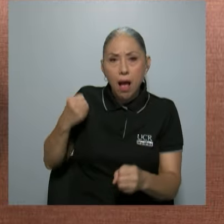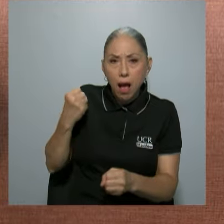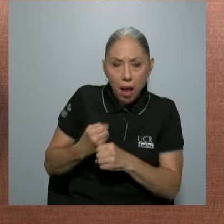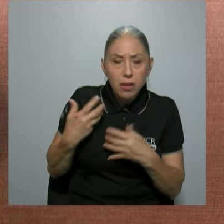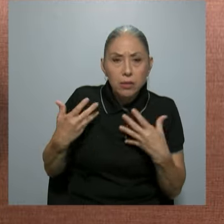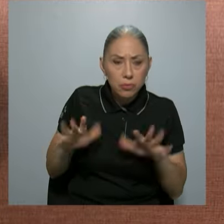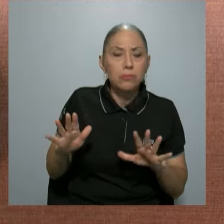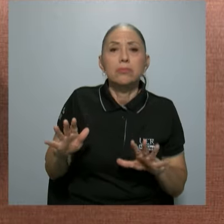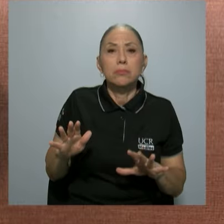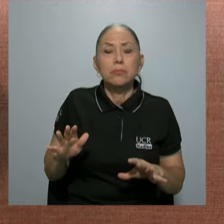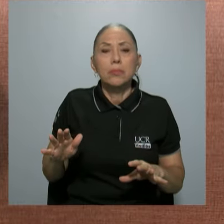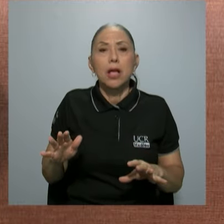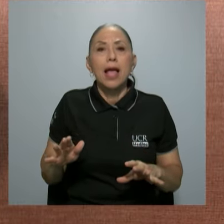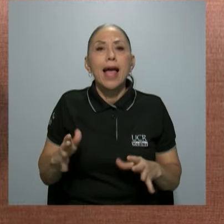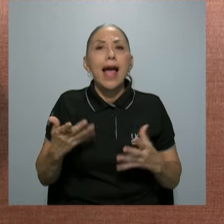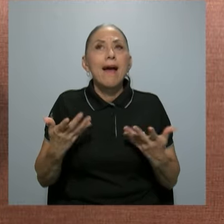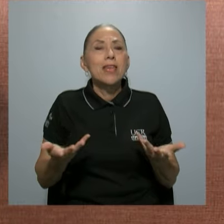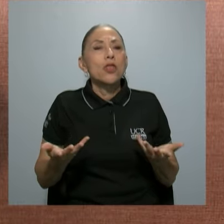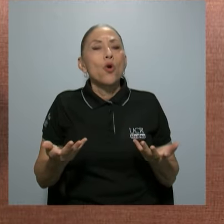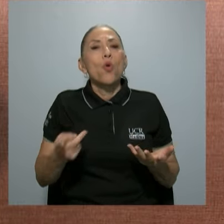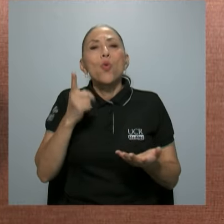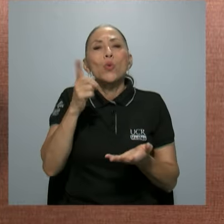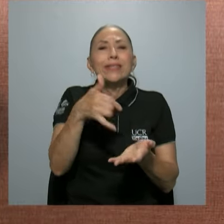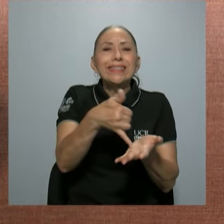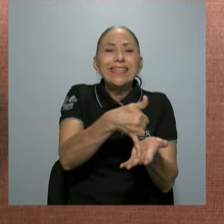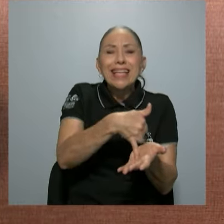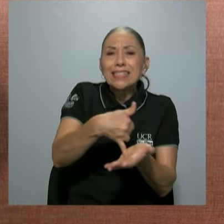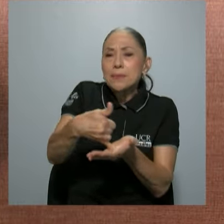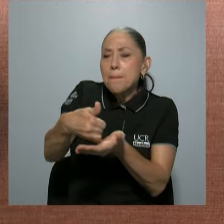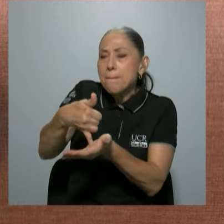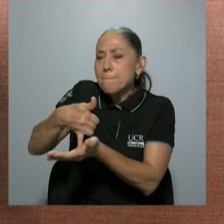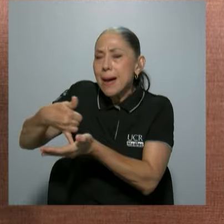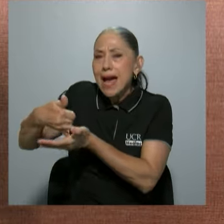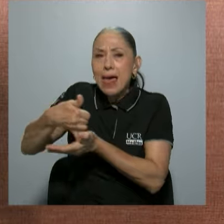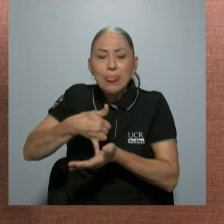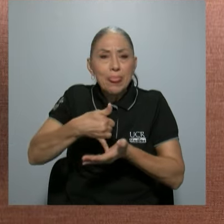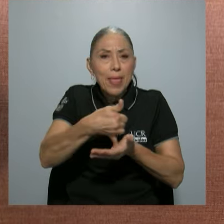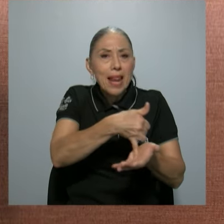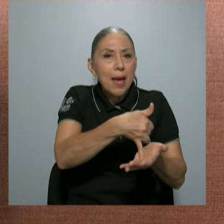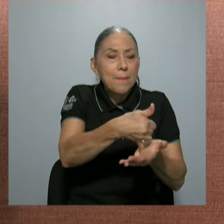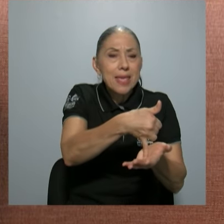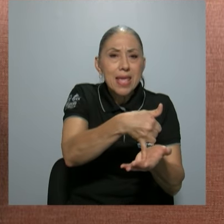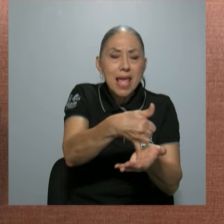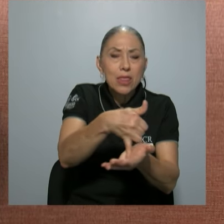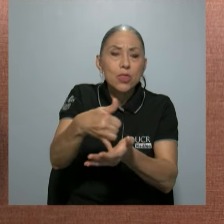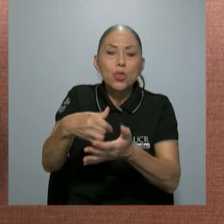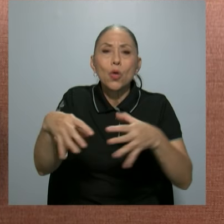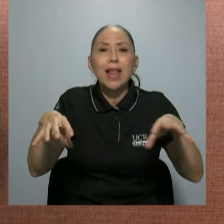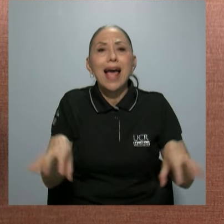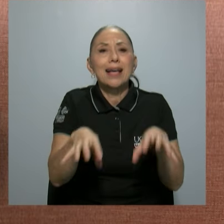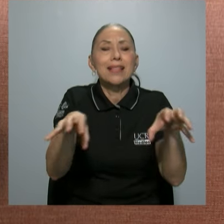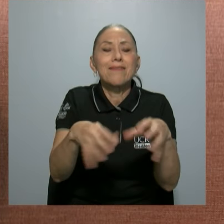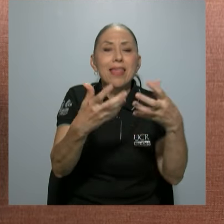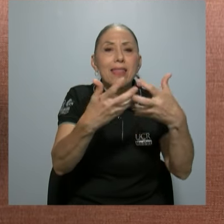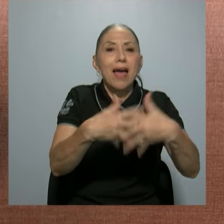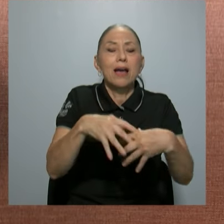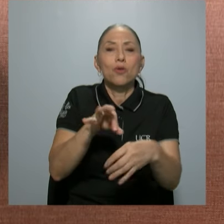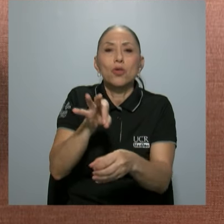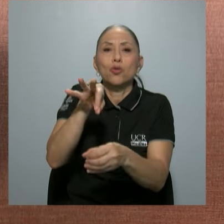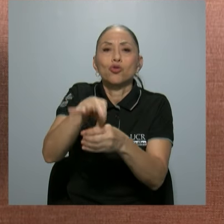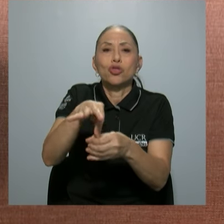habido un desmantelamiento sistemático, en especial de la actividad agroindustrial costarricense.